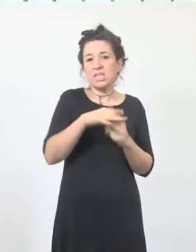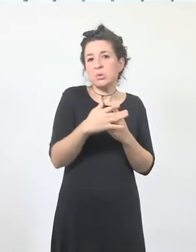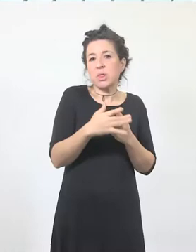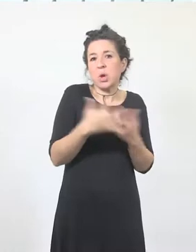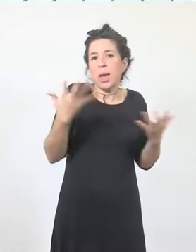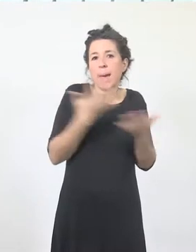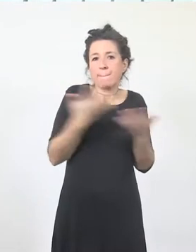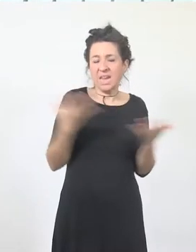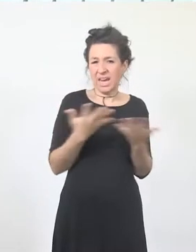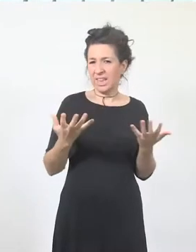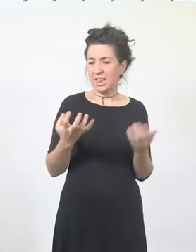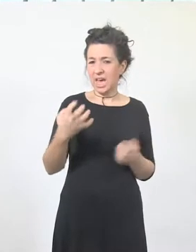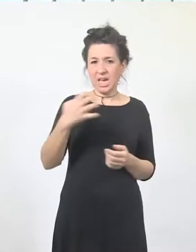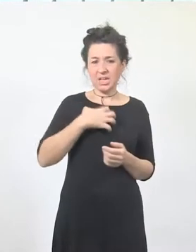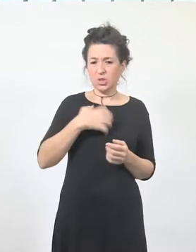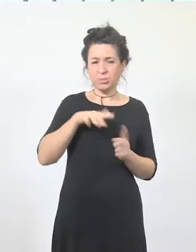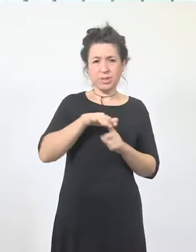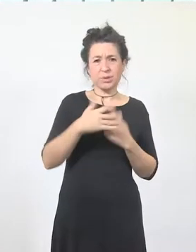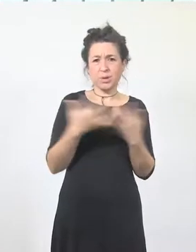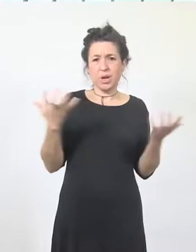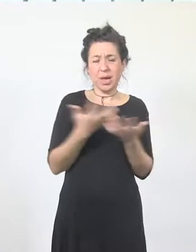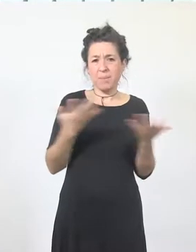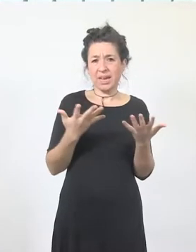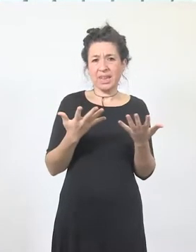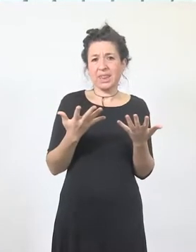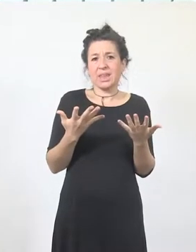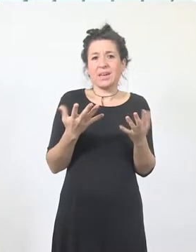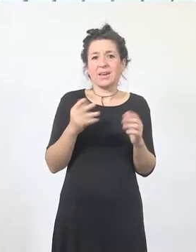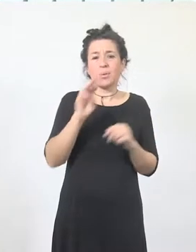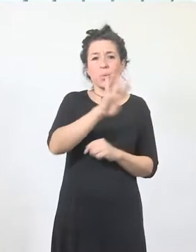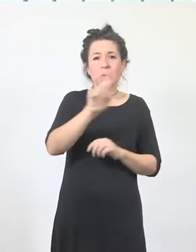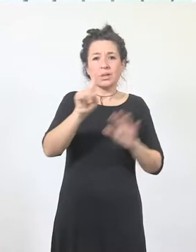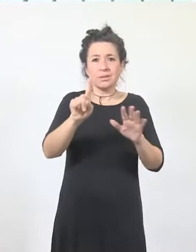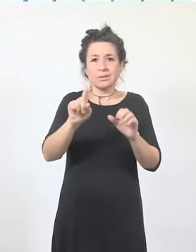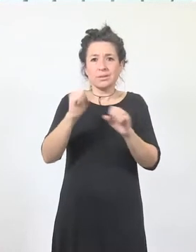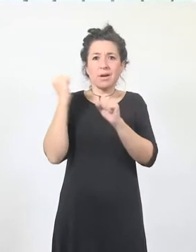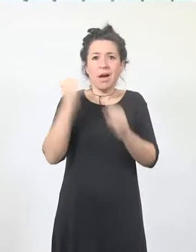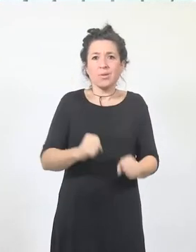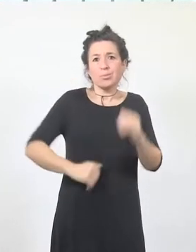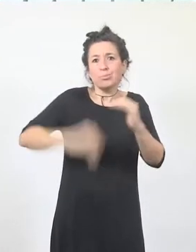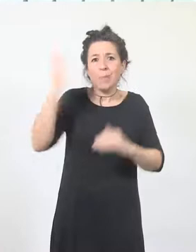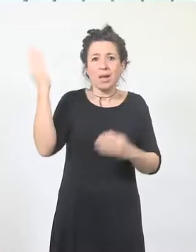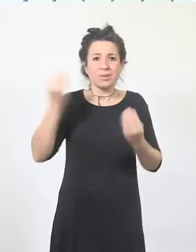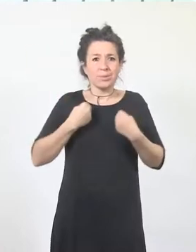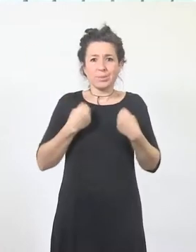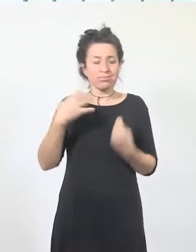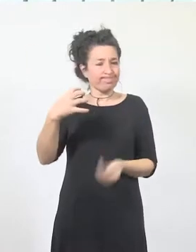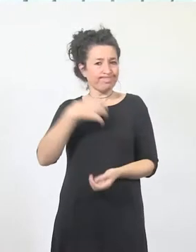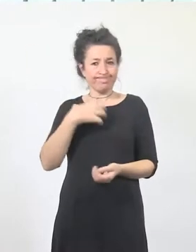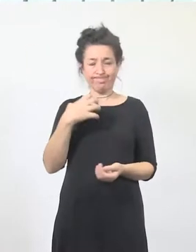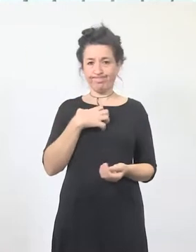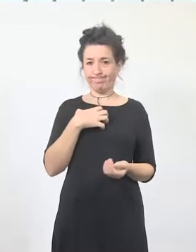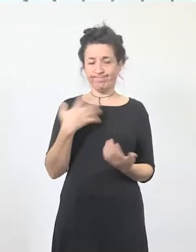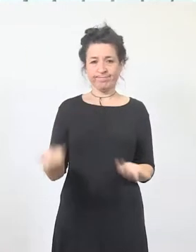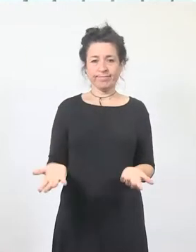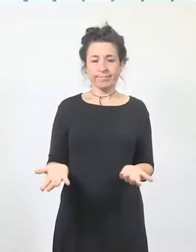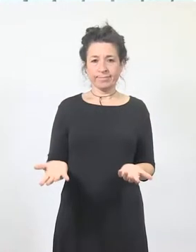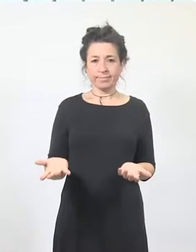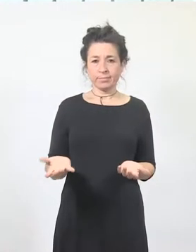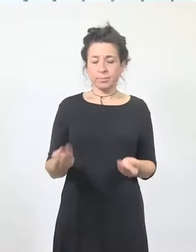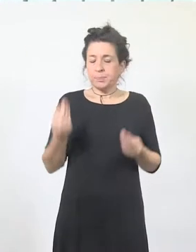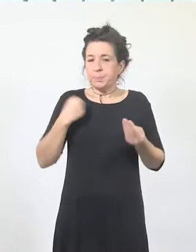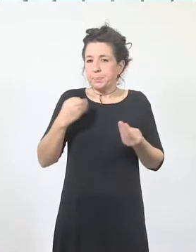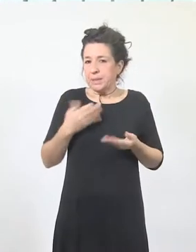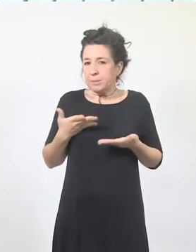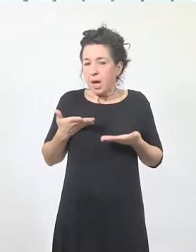emergencia. No se puede vivir en una situación de emergencia durante más de 46 años, recibiendo